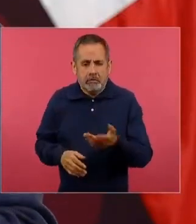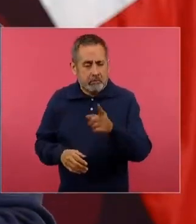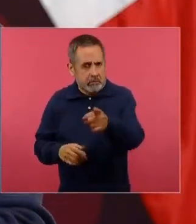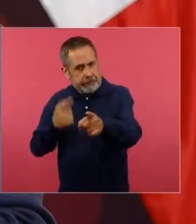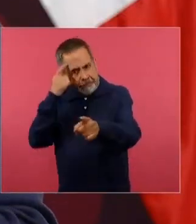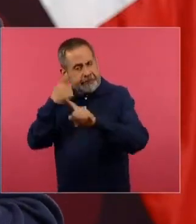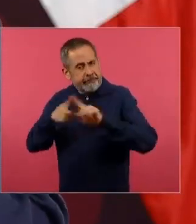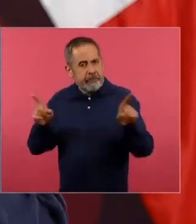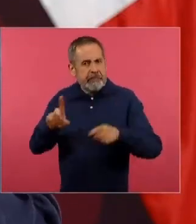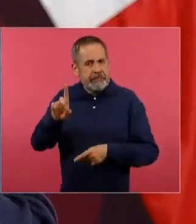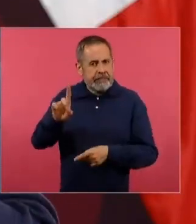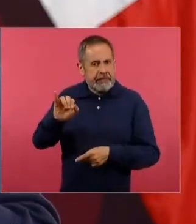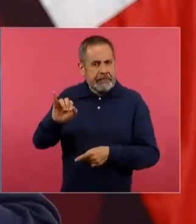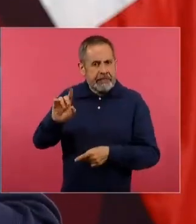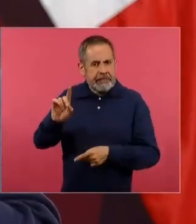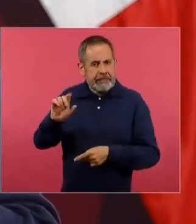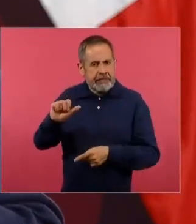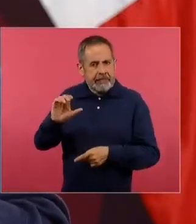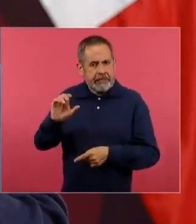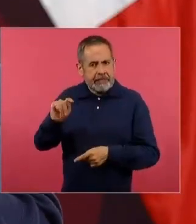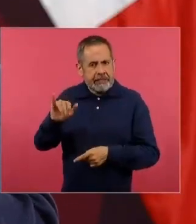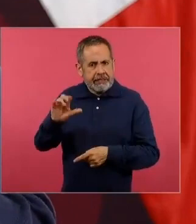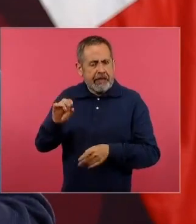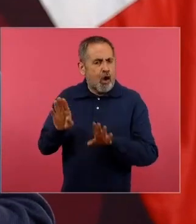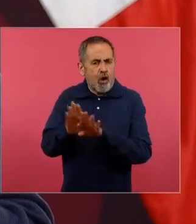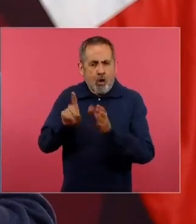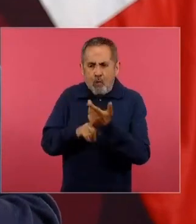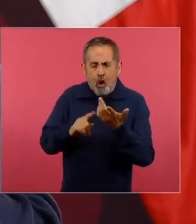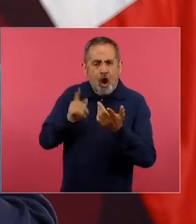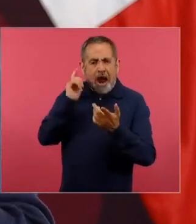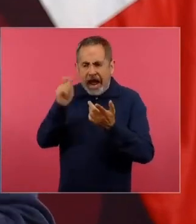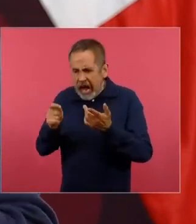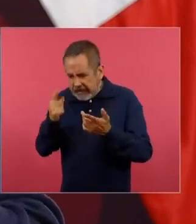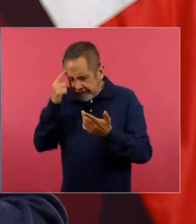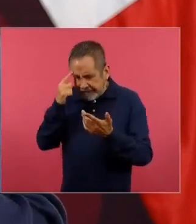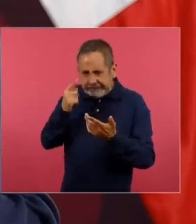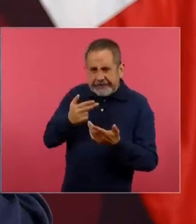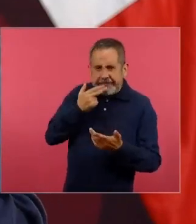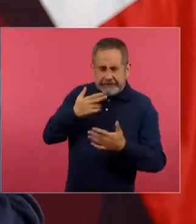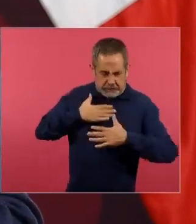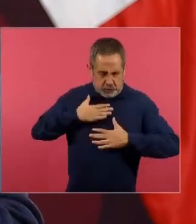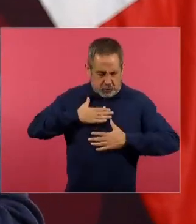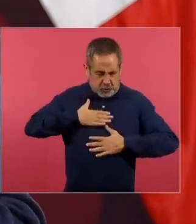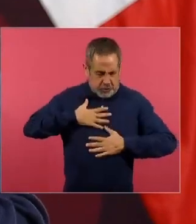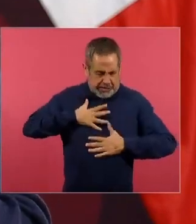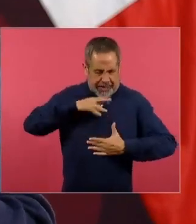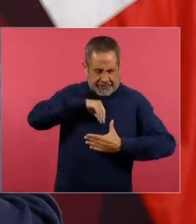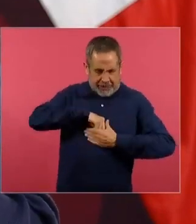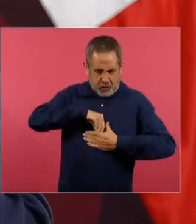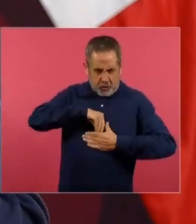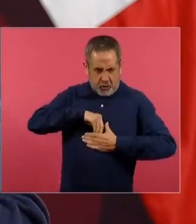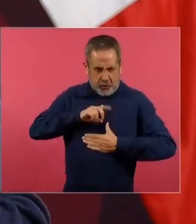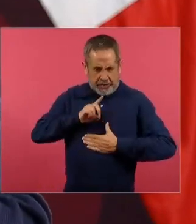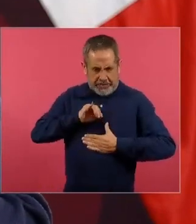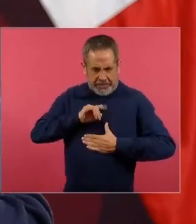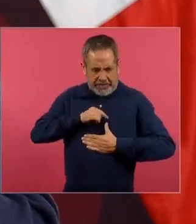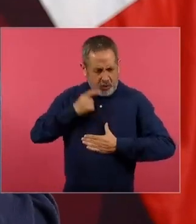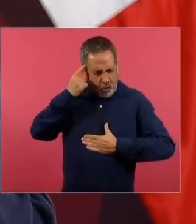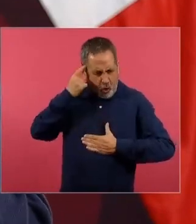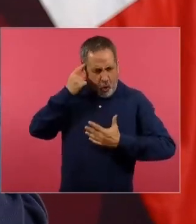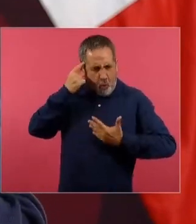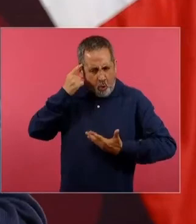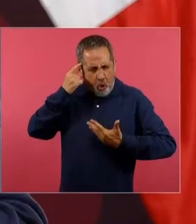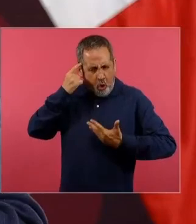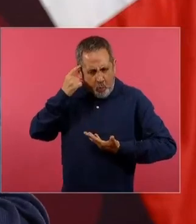la didáctica? Pues resulta que es la disciplina que ayuda al profesor a pensar